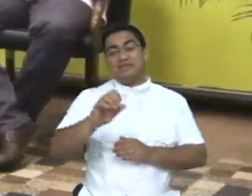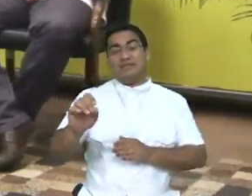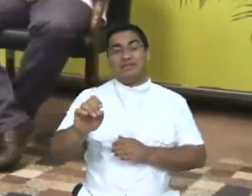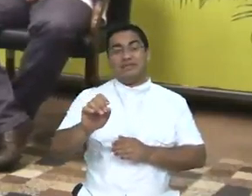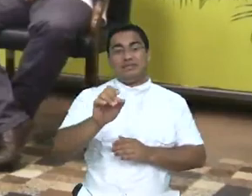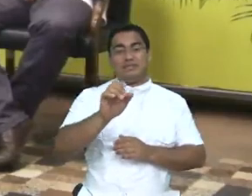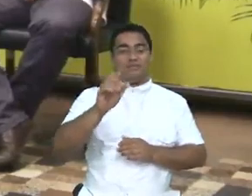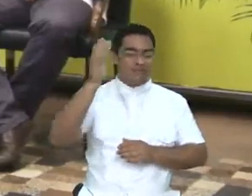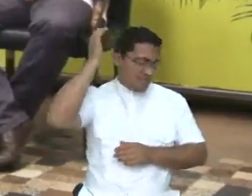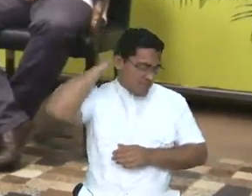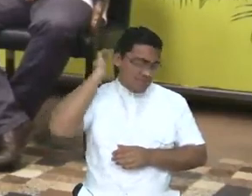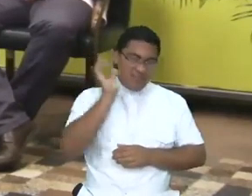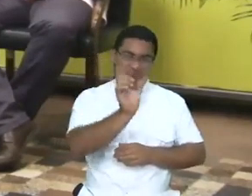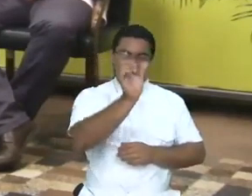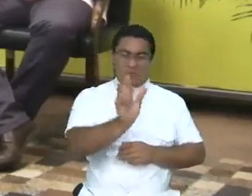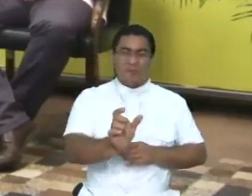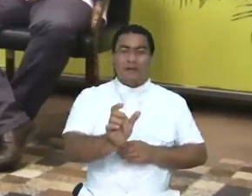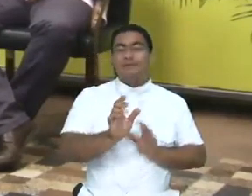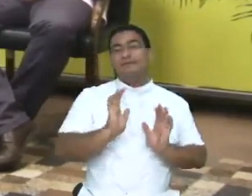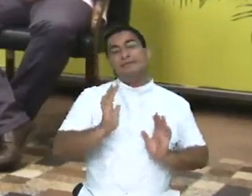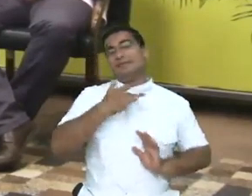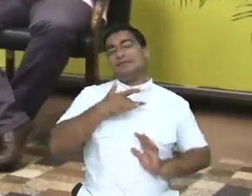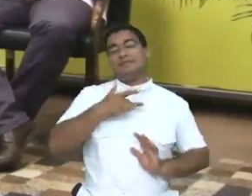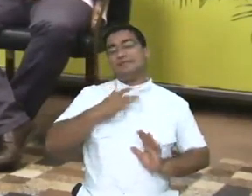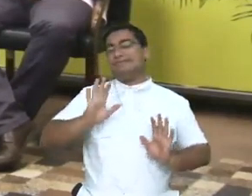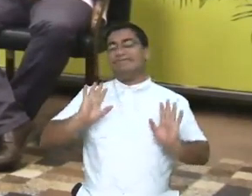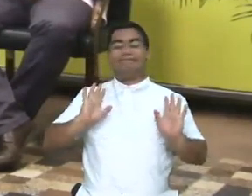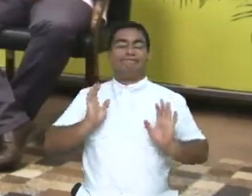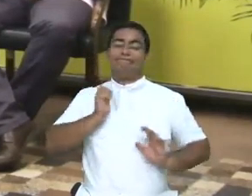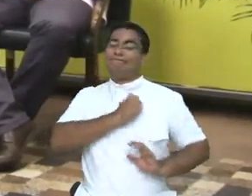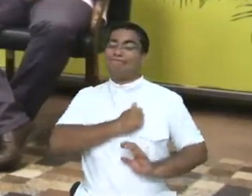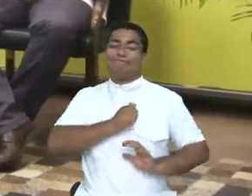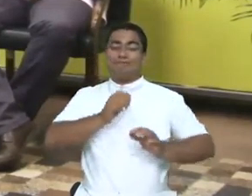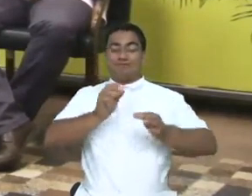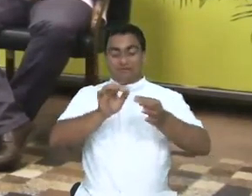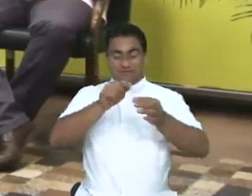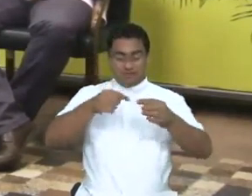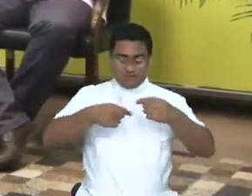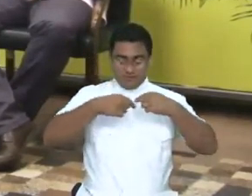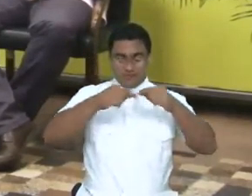la mayoría de las veces se debe a, ya sea a trabajos excesivos,